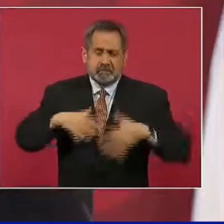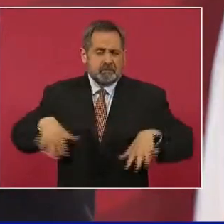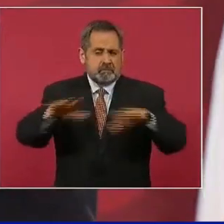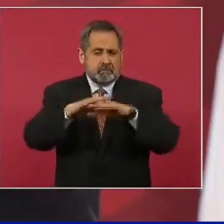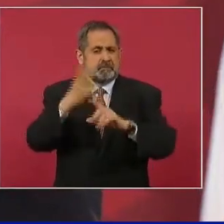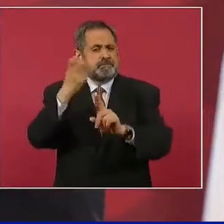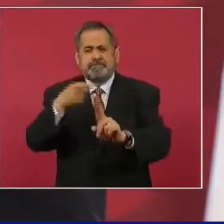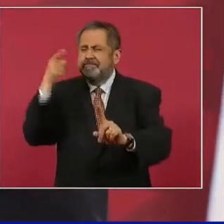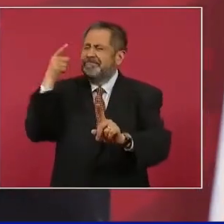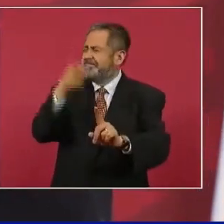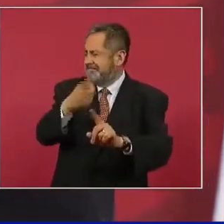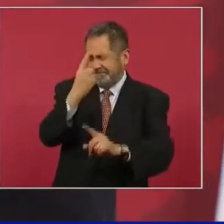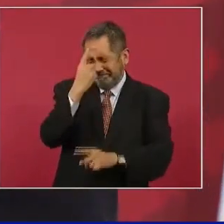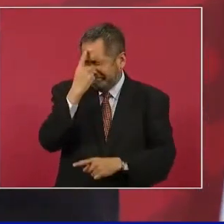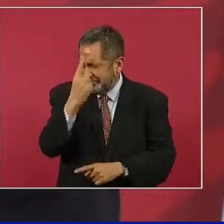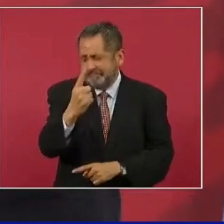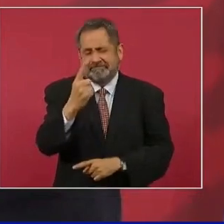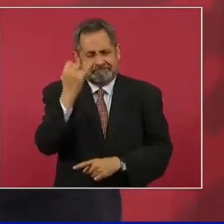es el modelo.